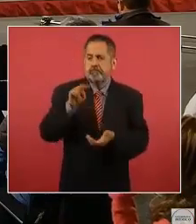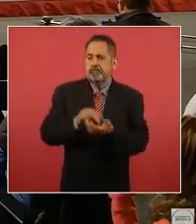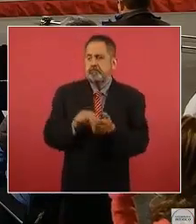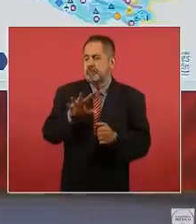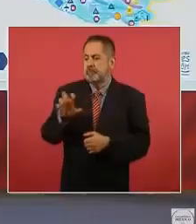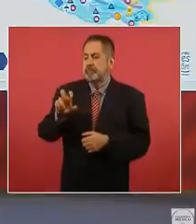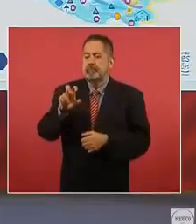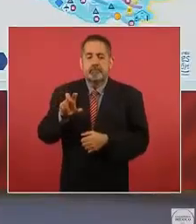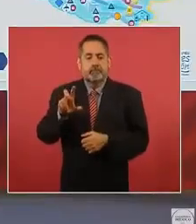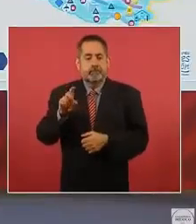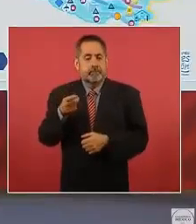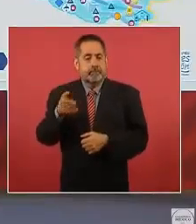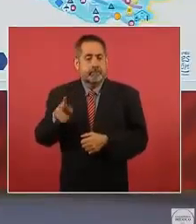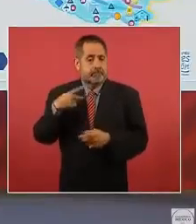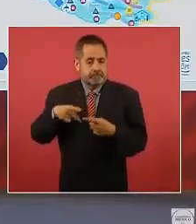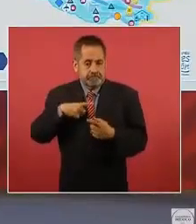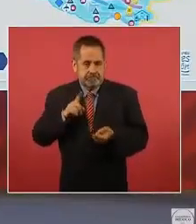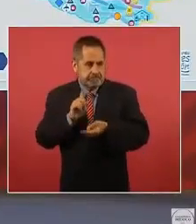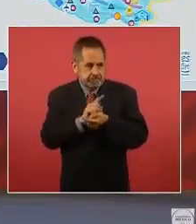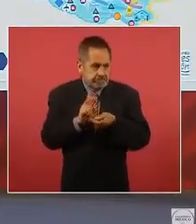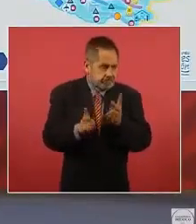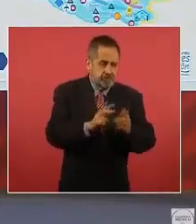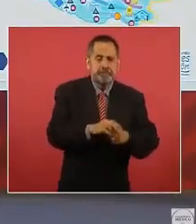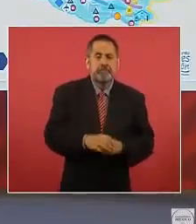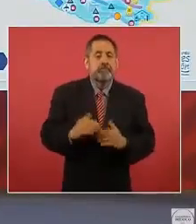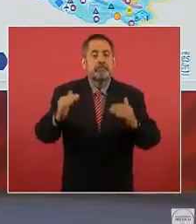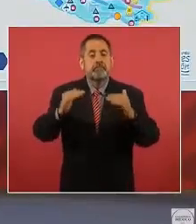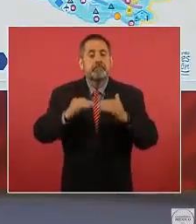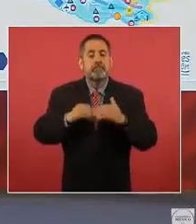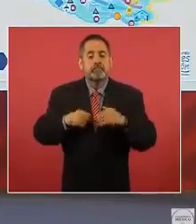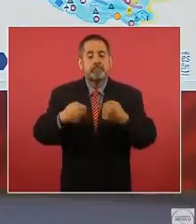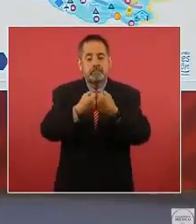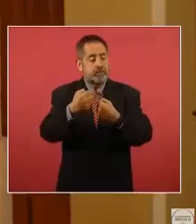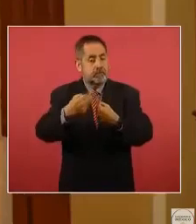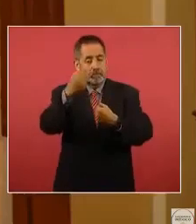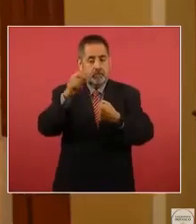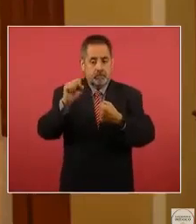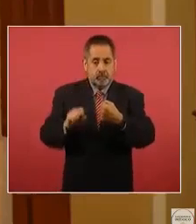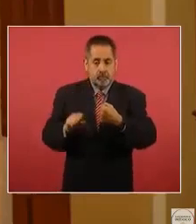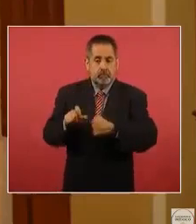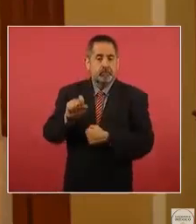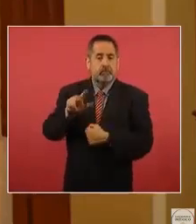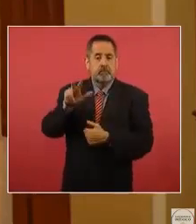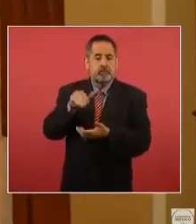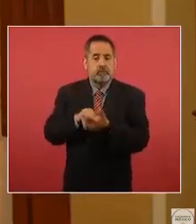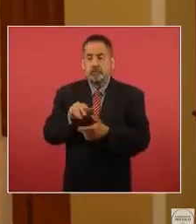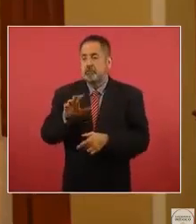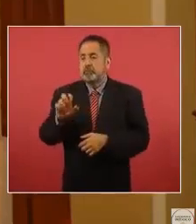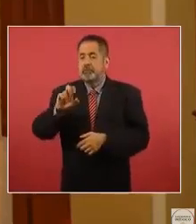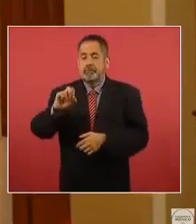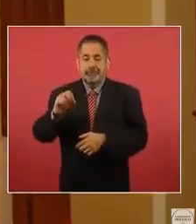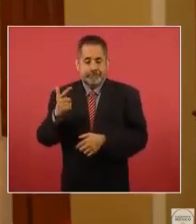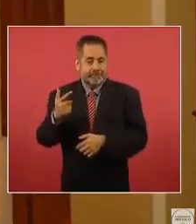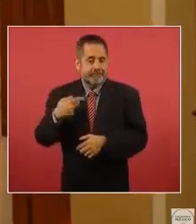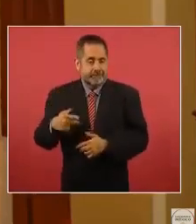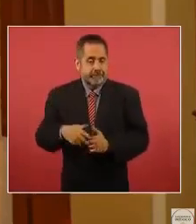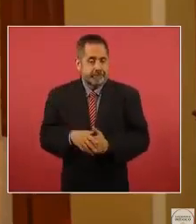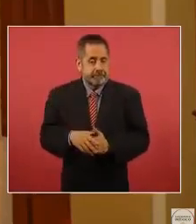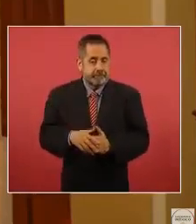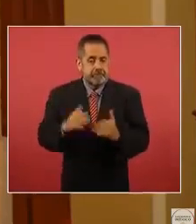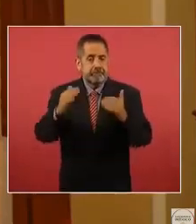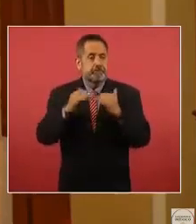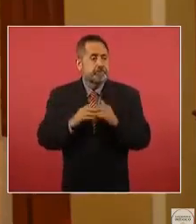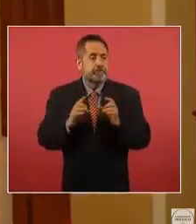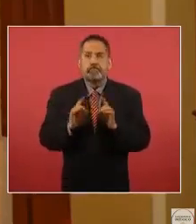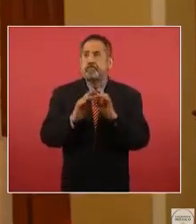elementos en el plan de migración y desarrollo de la frontera norte-sur 28 mil 807 en atención a